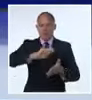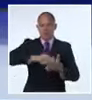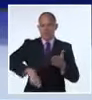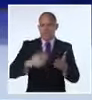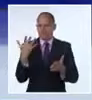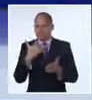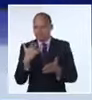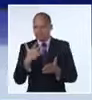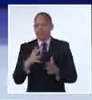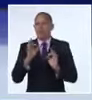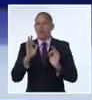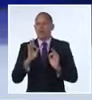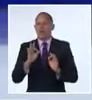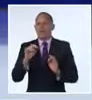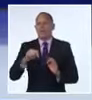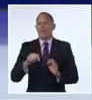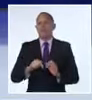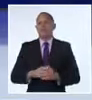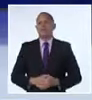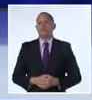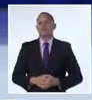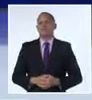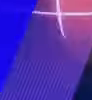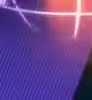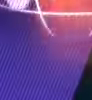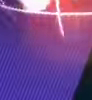en la Habana cuatro de septiembre de 2023